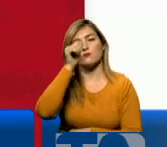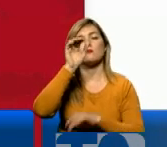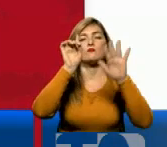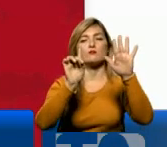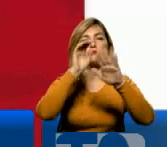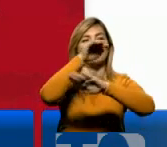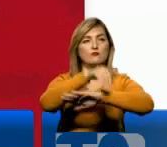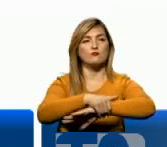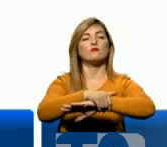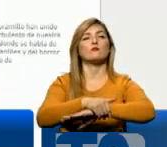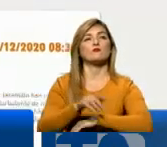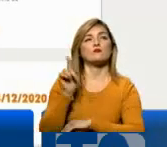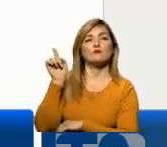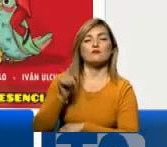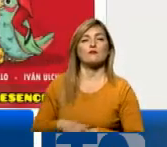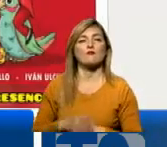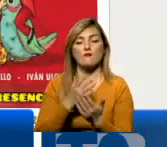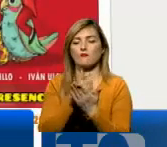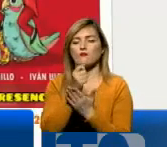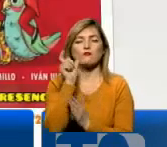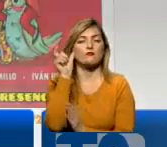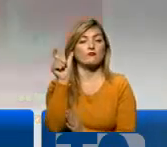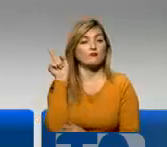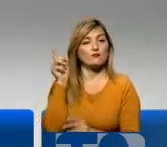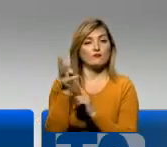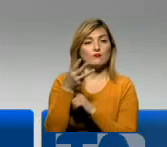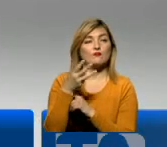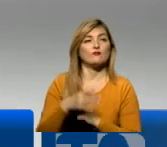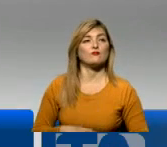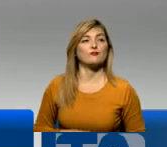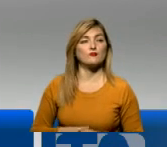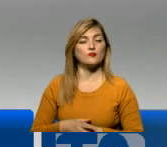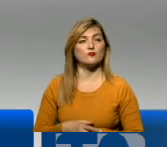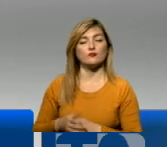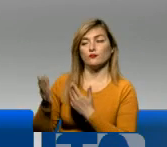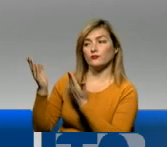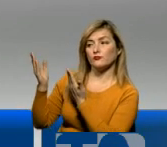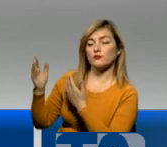6 de la tarde en Casa Toledo. Compre sus entradas en línea en